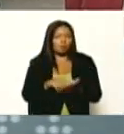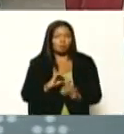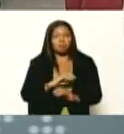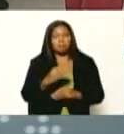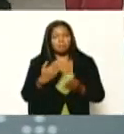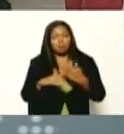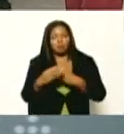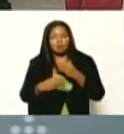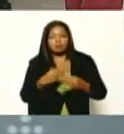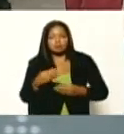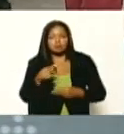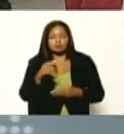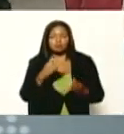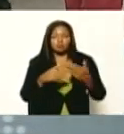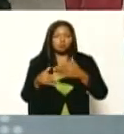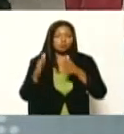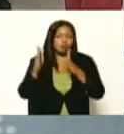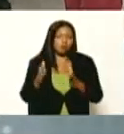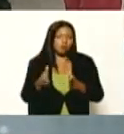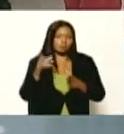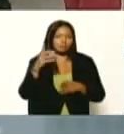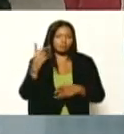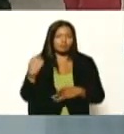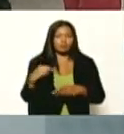hacerlo, tenemos que construirlo.